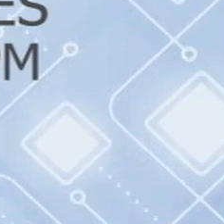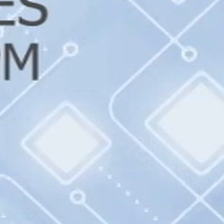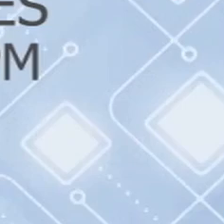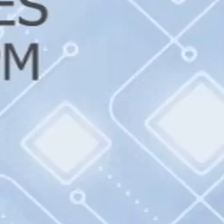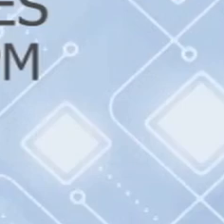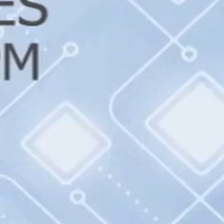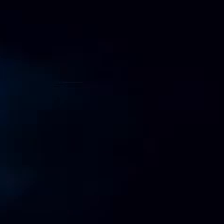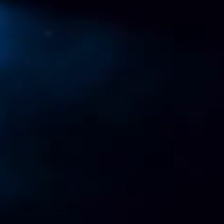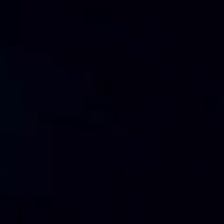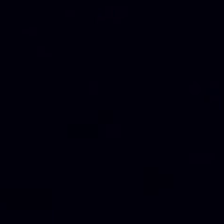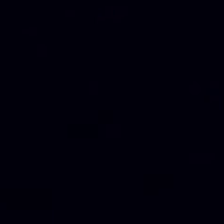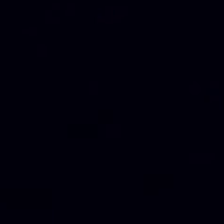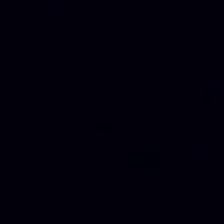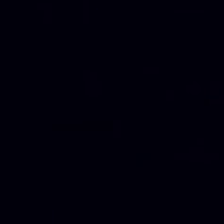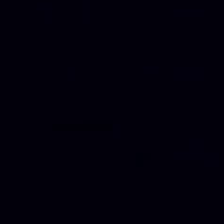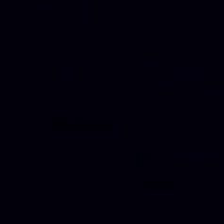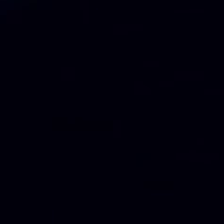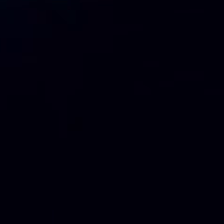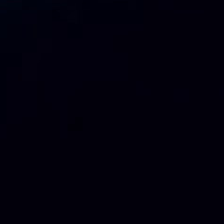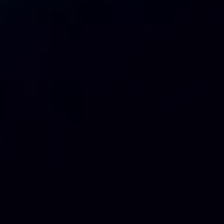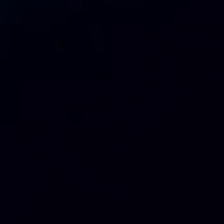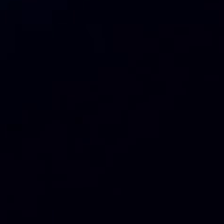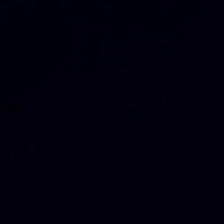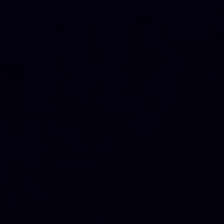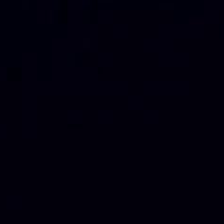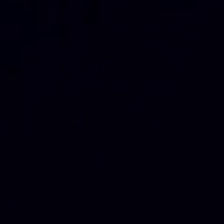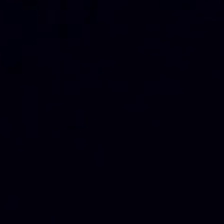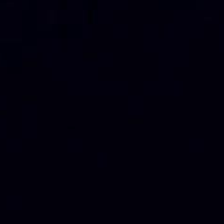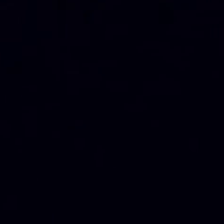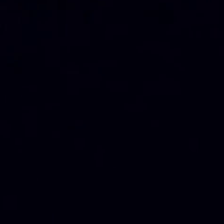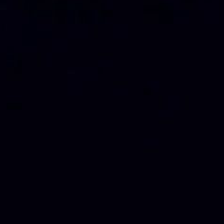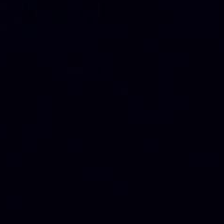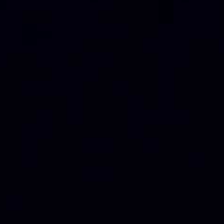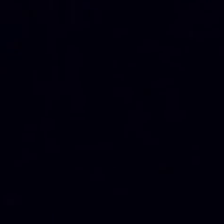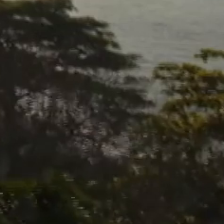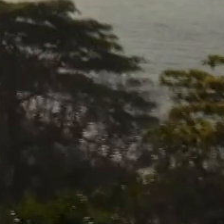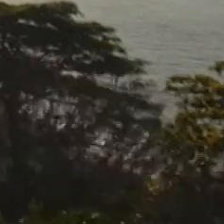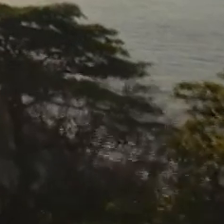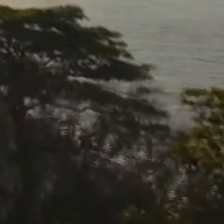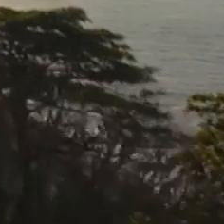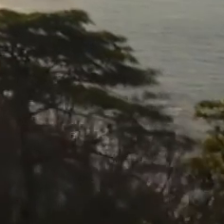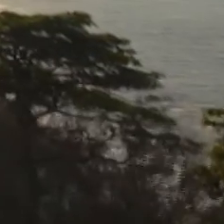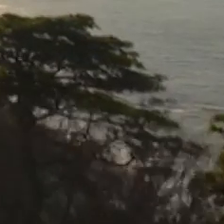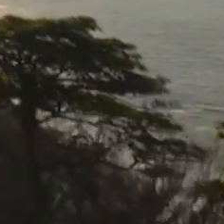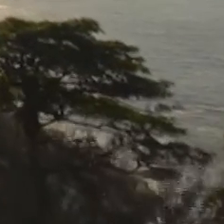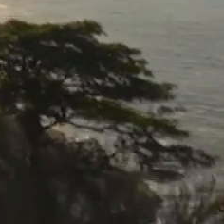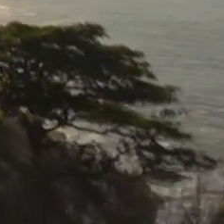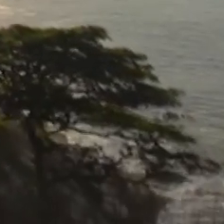de la noche. En 13, Costa Rica Televisión. Esta semana en Economía